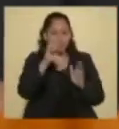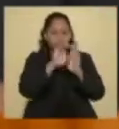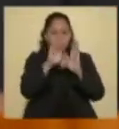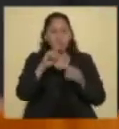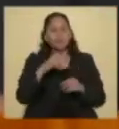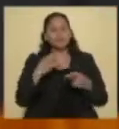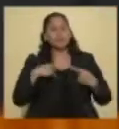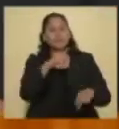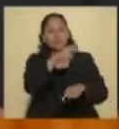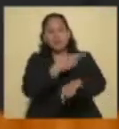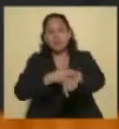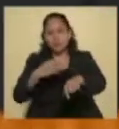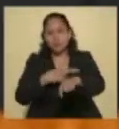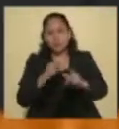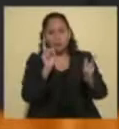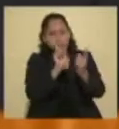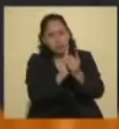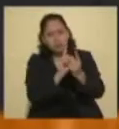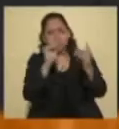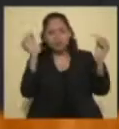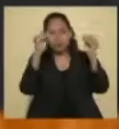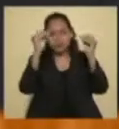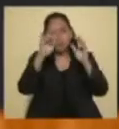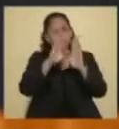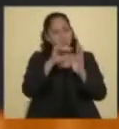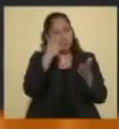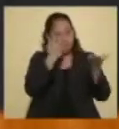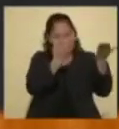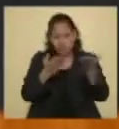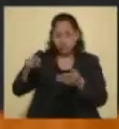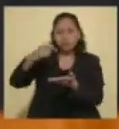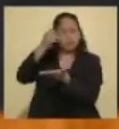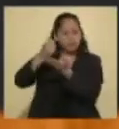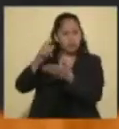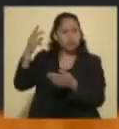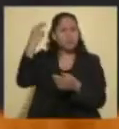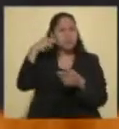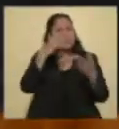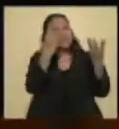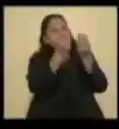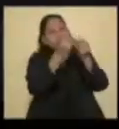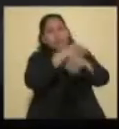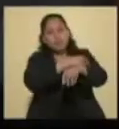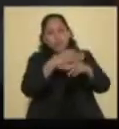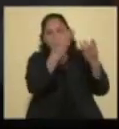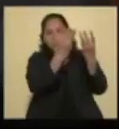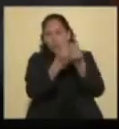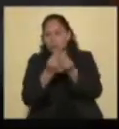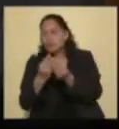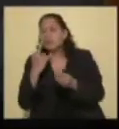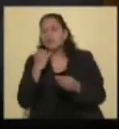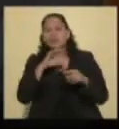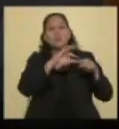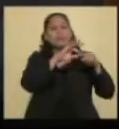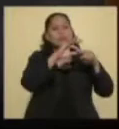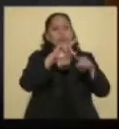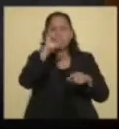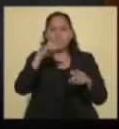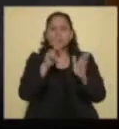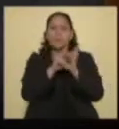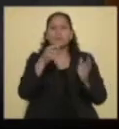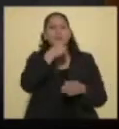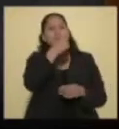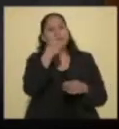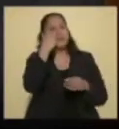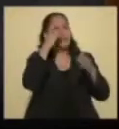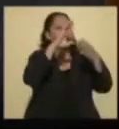tour operadores para venderles la ciudad, invitarlos a viajes de familiarización. Y luego dar una rueda de prensa para